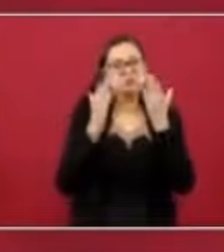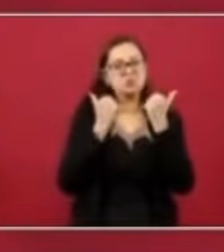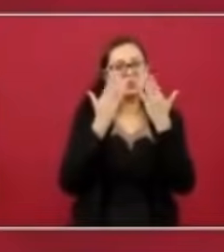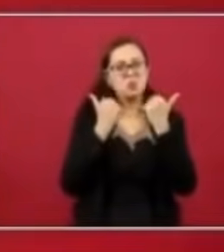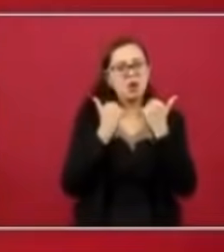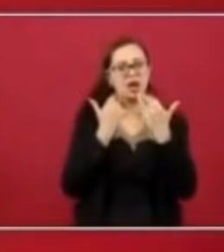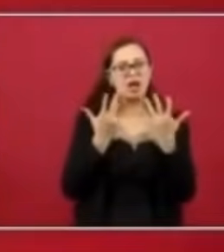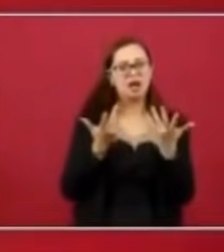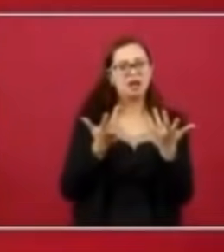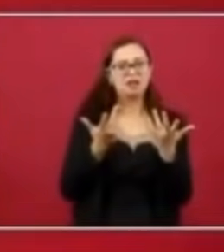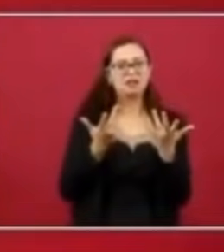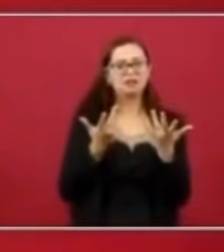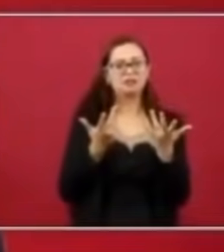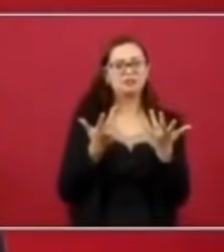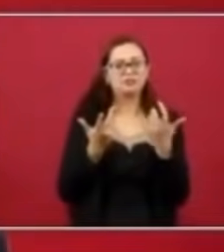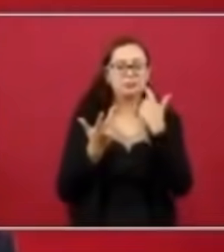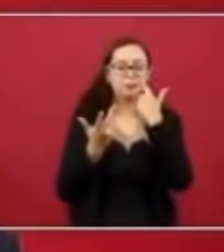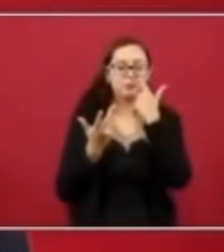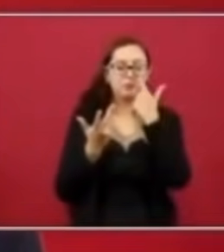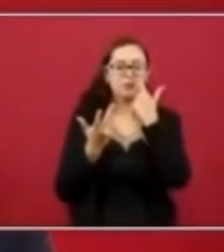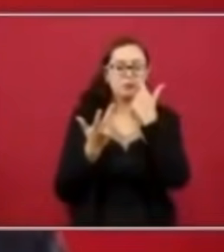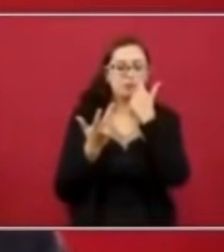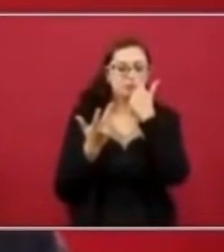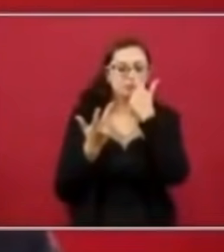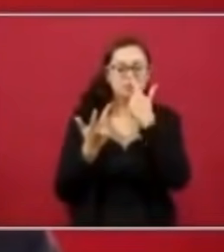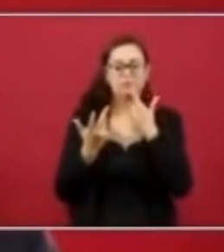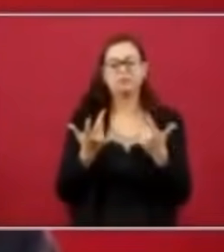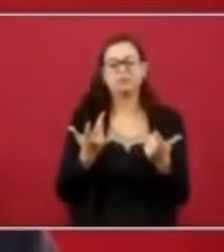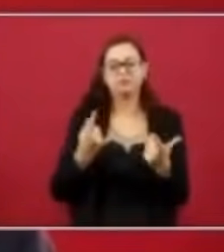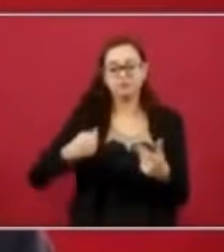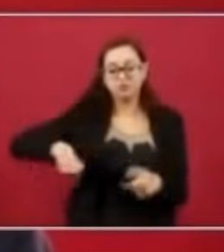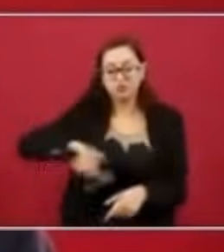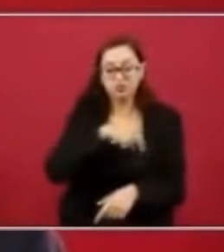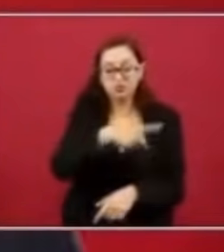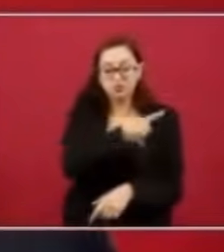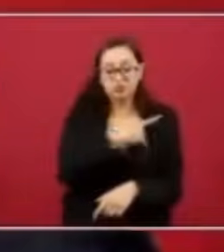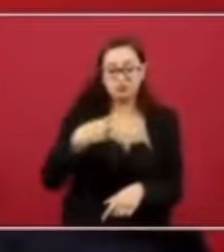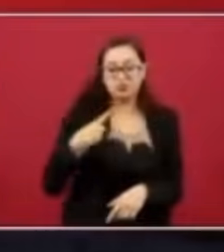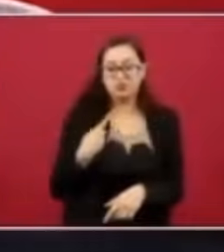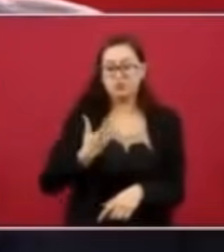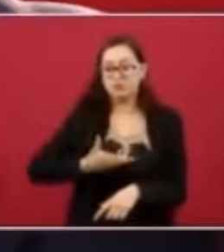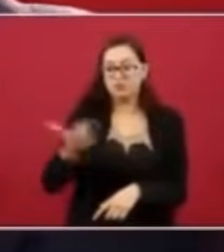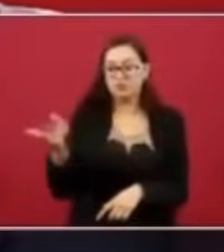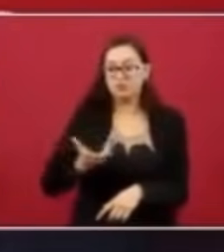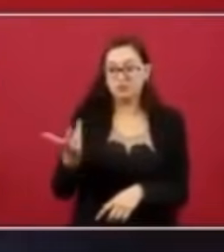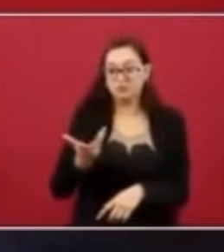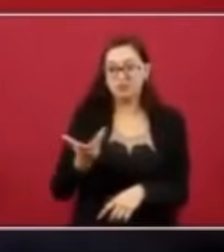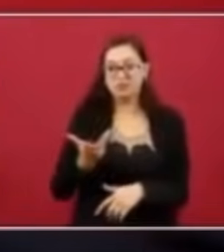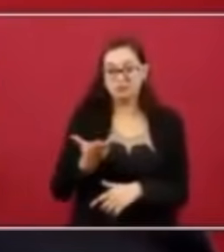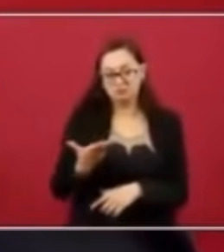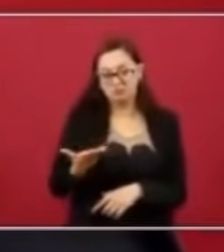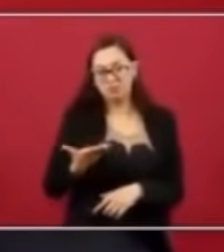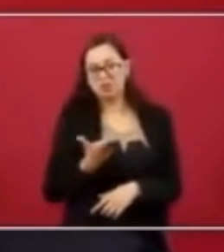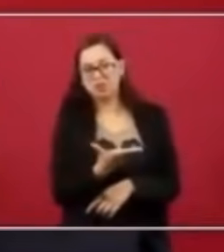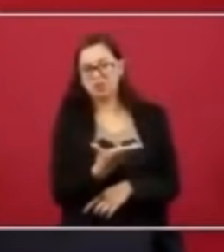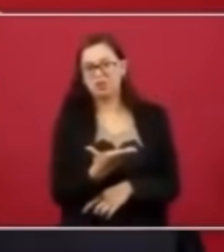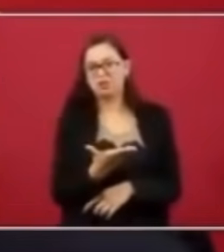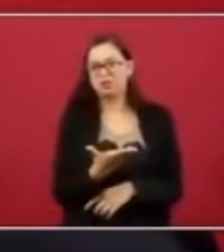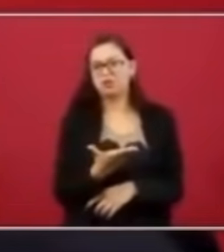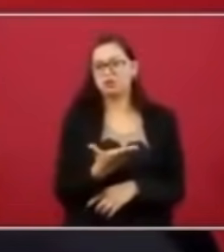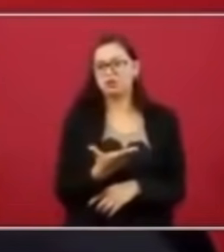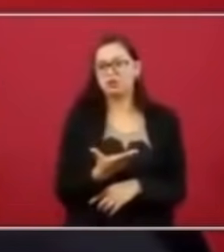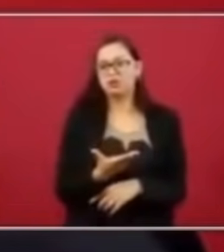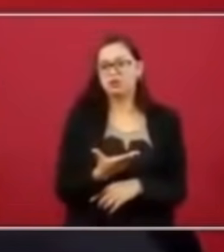el país. Incluso lo queremos hacer nosotros porque lo vamos a pedir